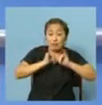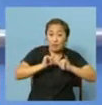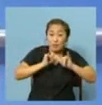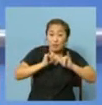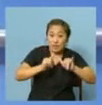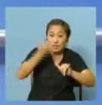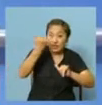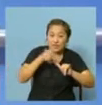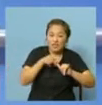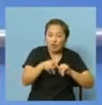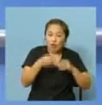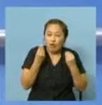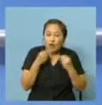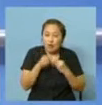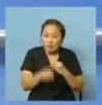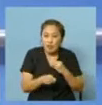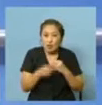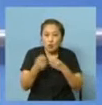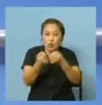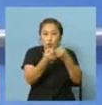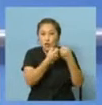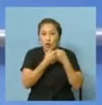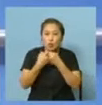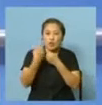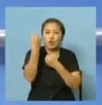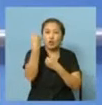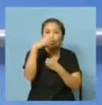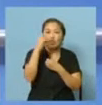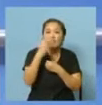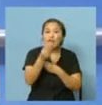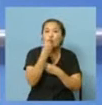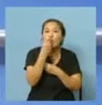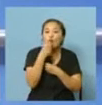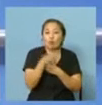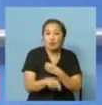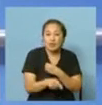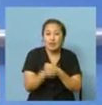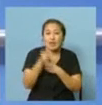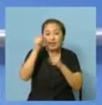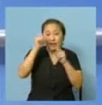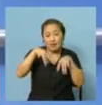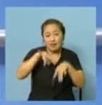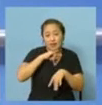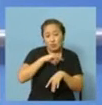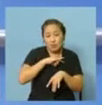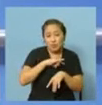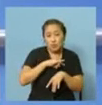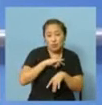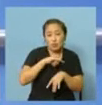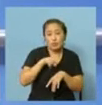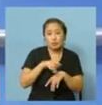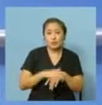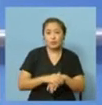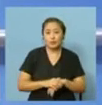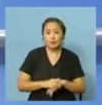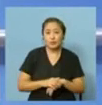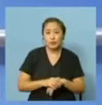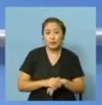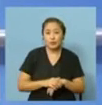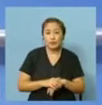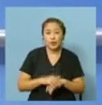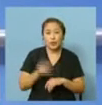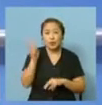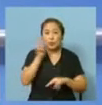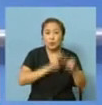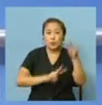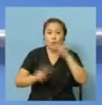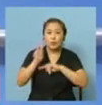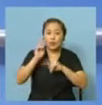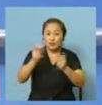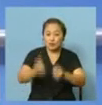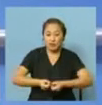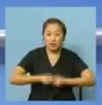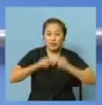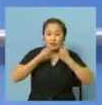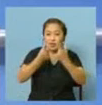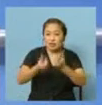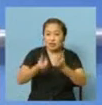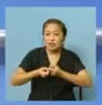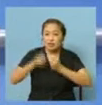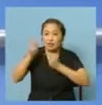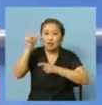tiene que ver con un convenio con el banco de alimentos de la provincia tratando de llevar a la